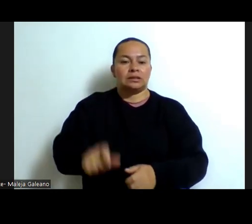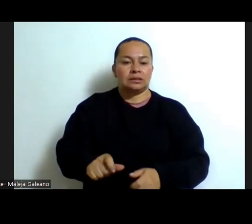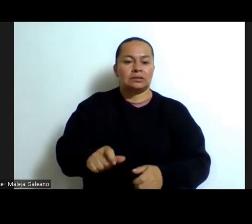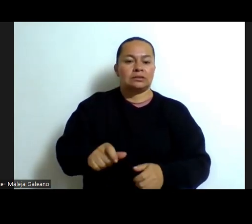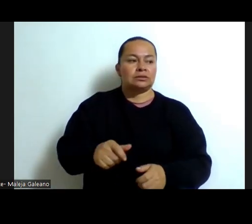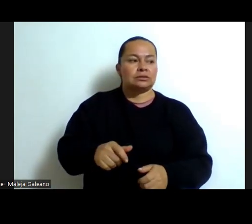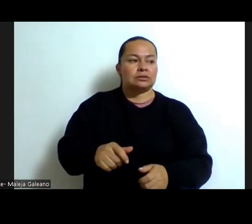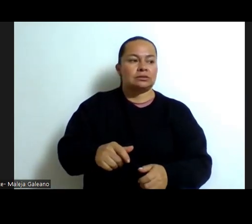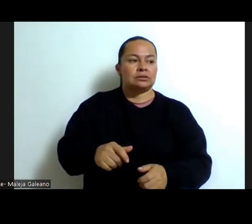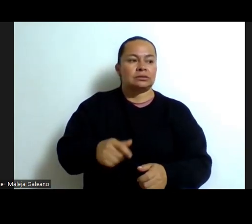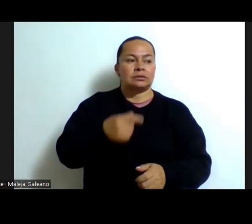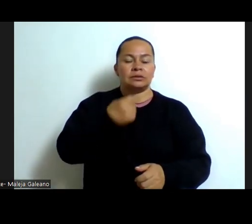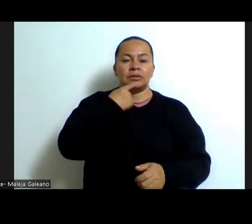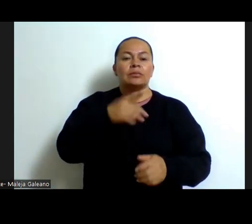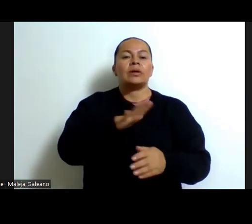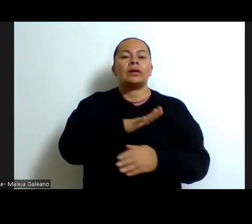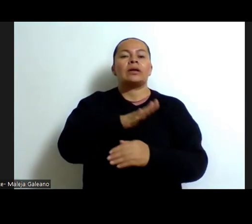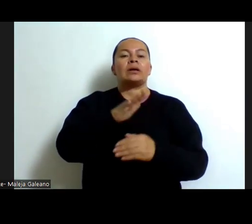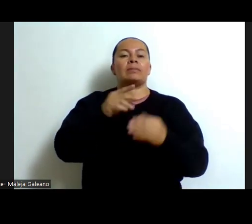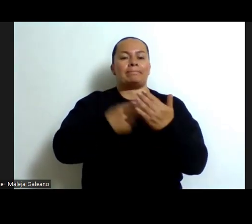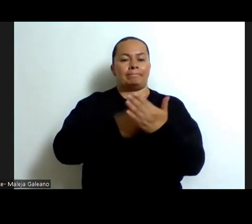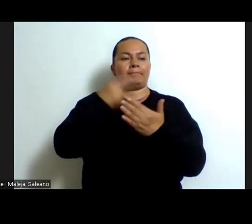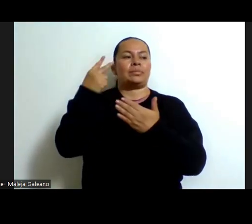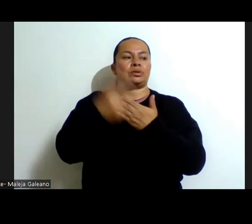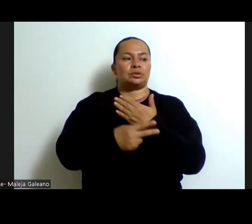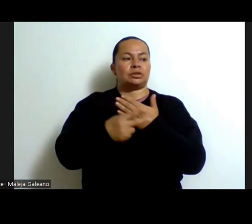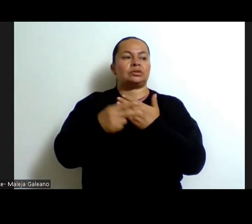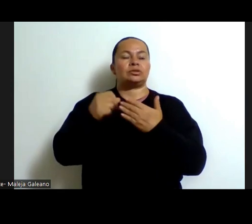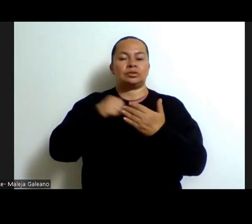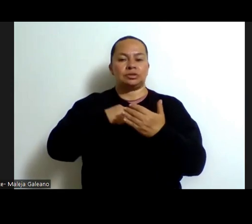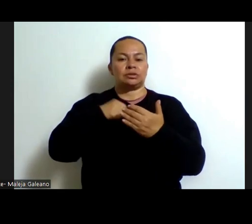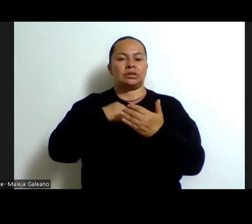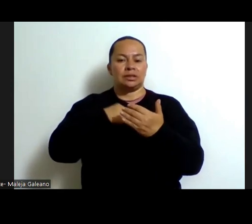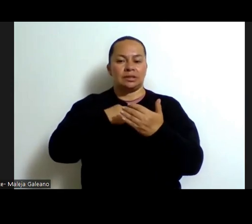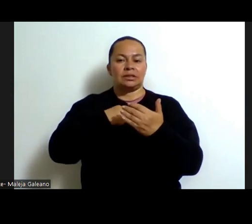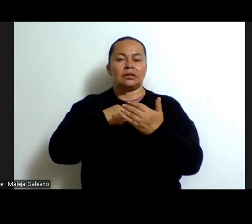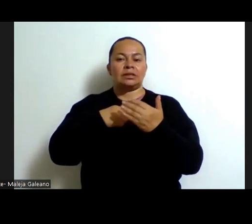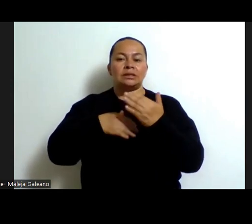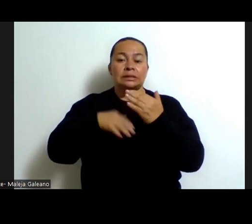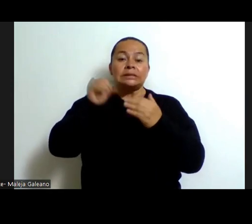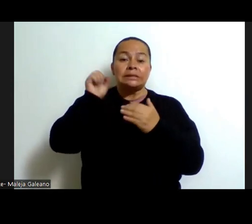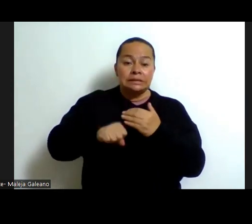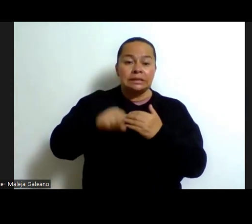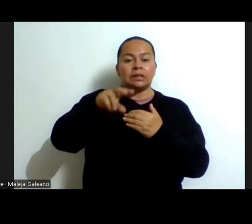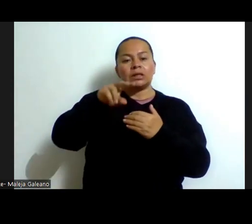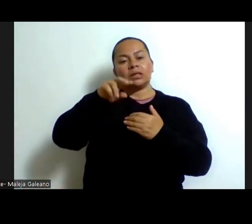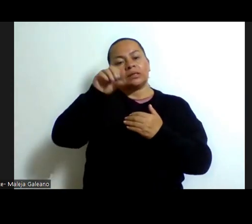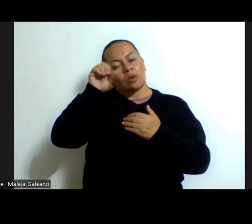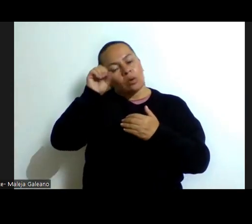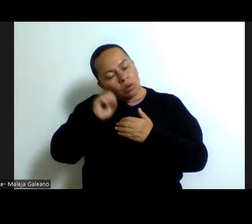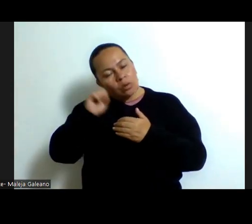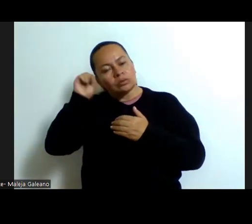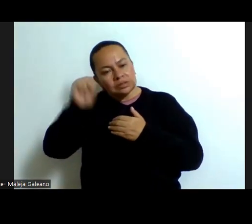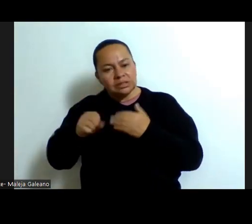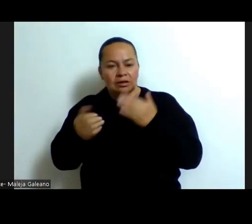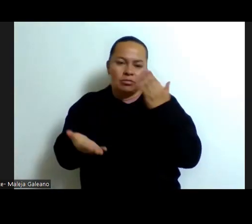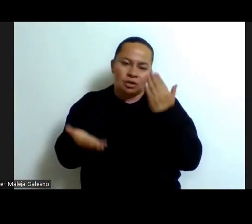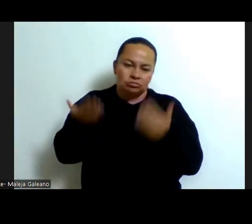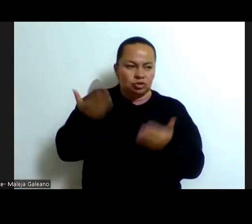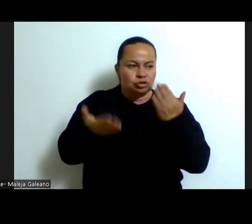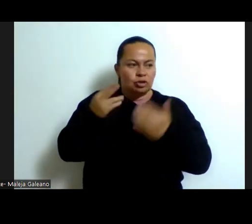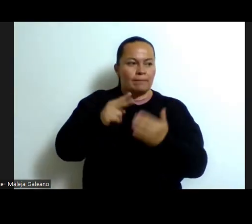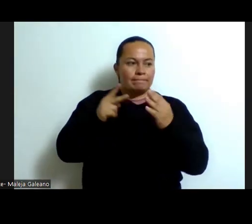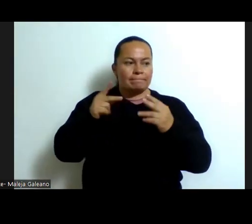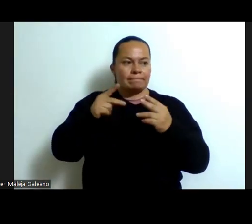también qué proyectos de vida tener s y si o s deben ser alternos al proyecto de